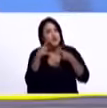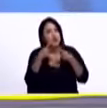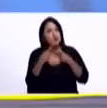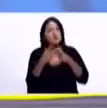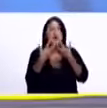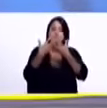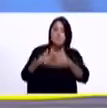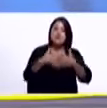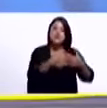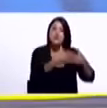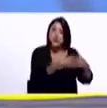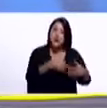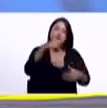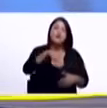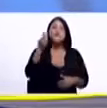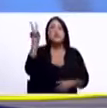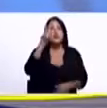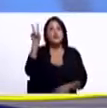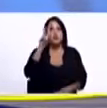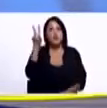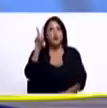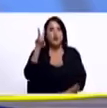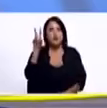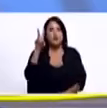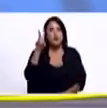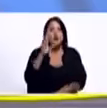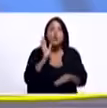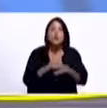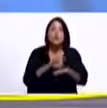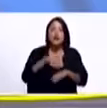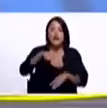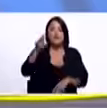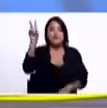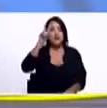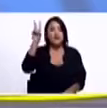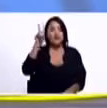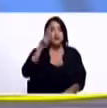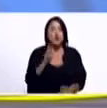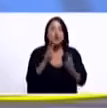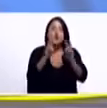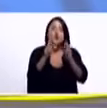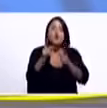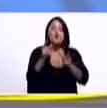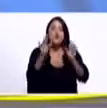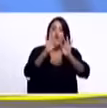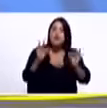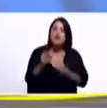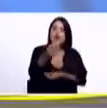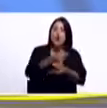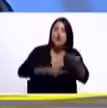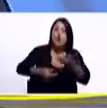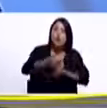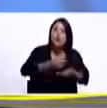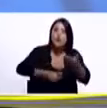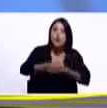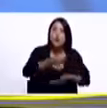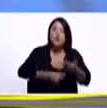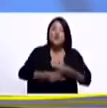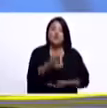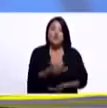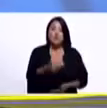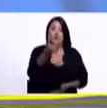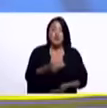empresariales del país, culturales. Venezuela necesita un nuevo modelo económico que garantice el